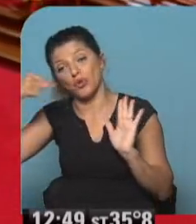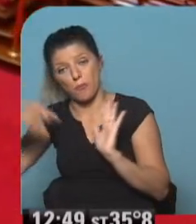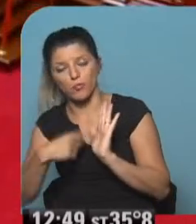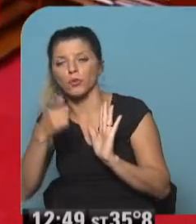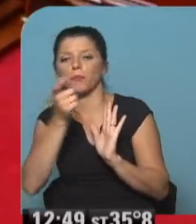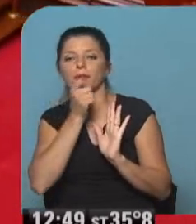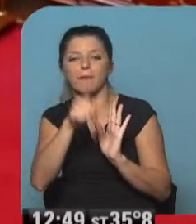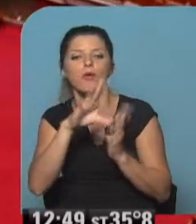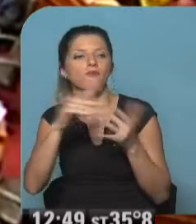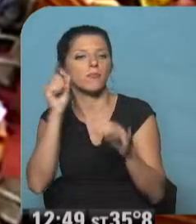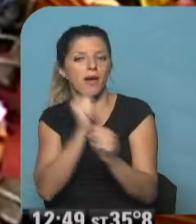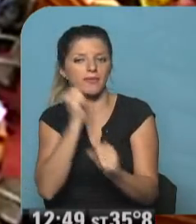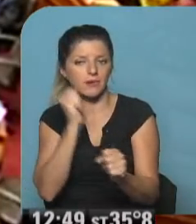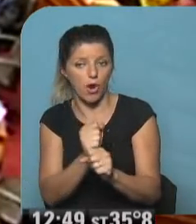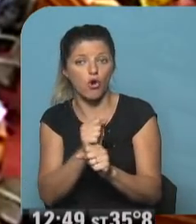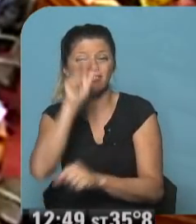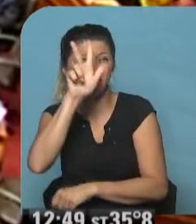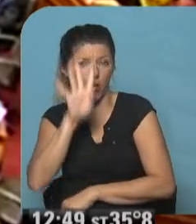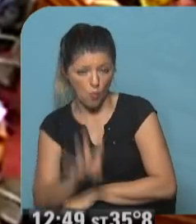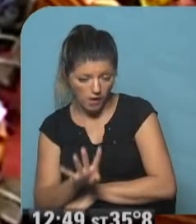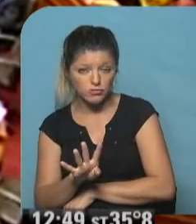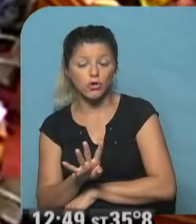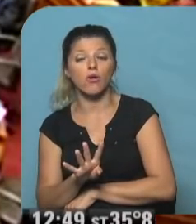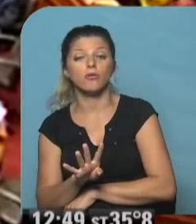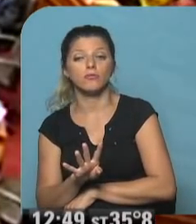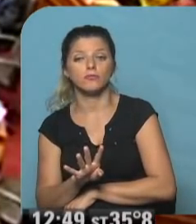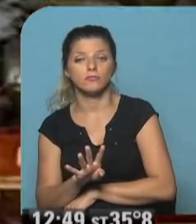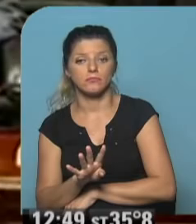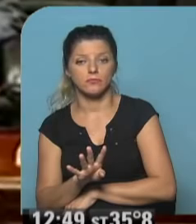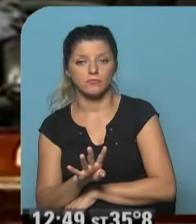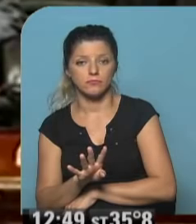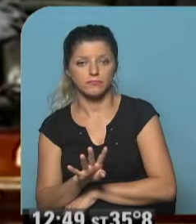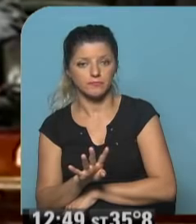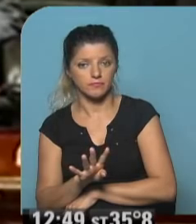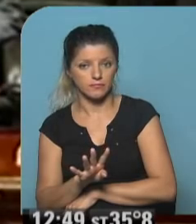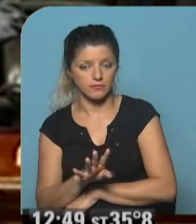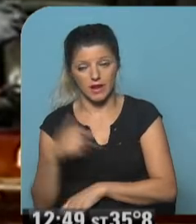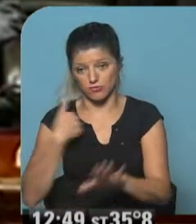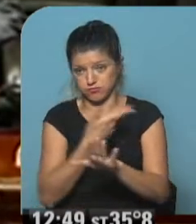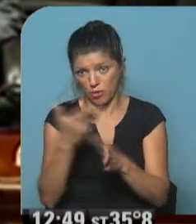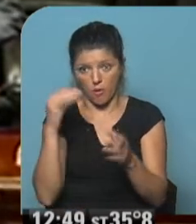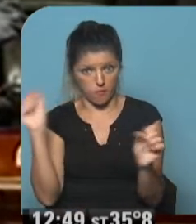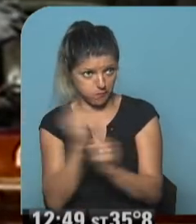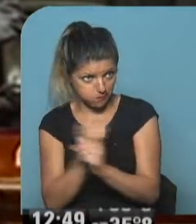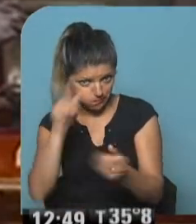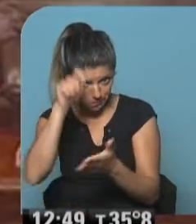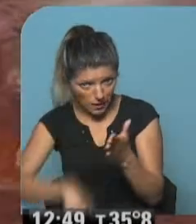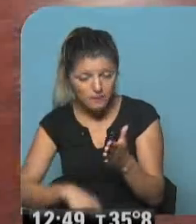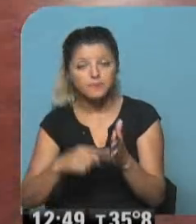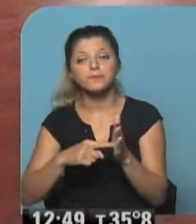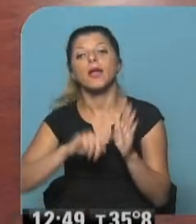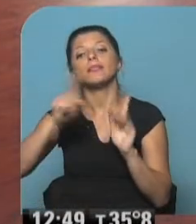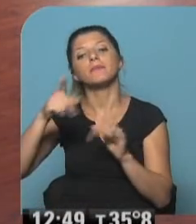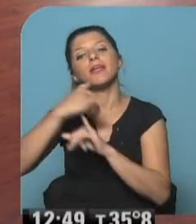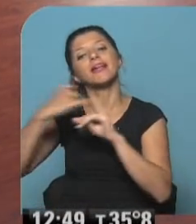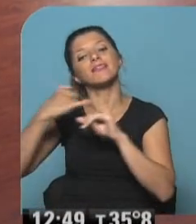laboral que alcanza 3/4 partes de la fuerza laboral, justamente de la población activa, reclamos de la clase